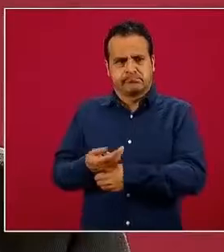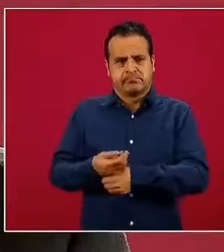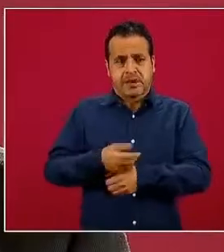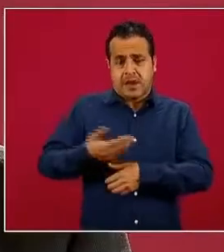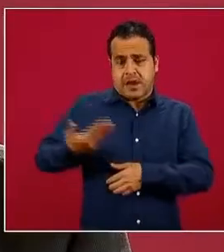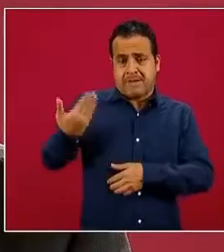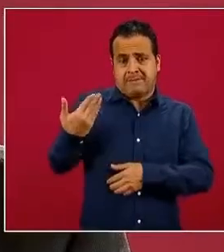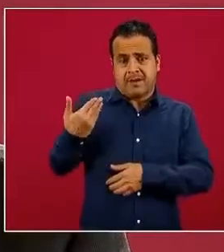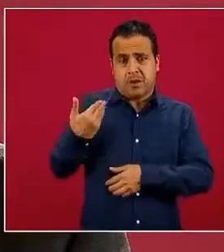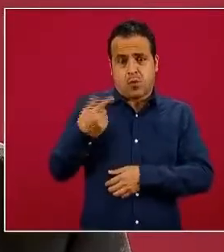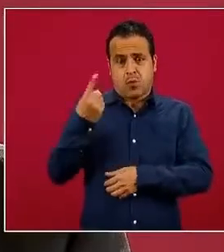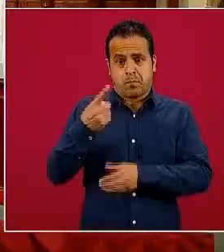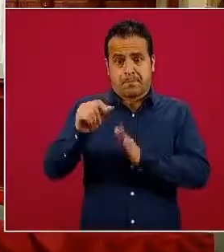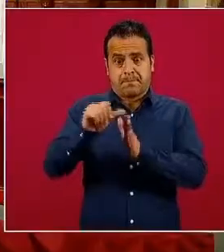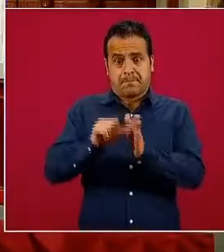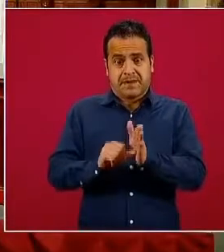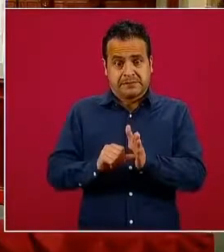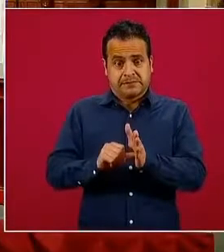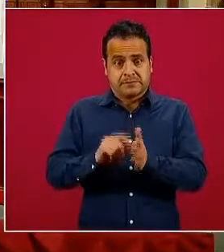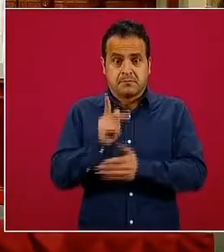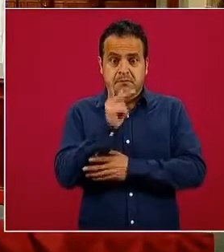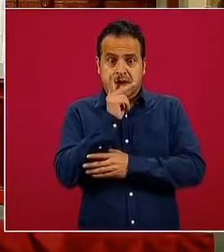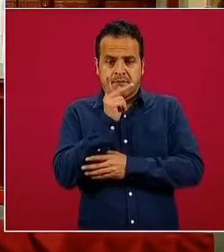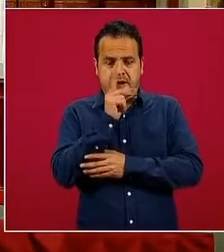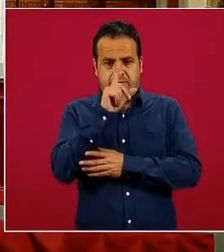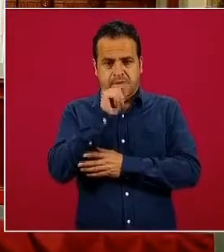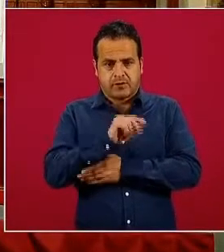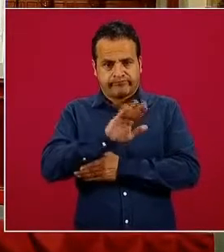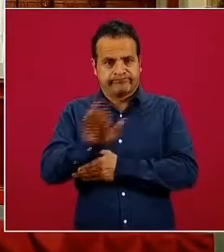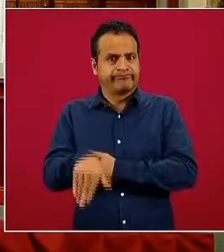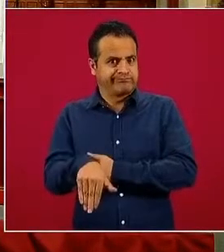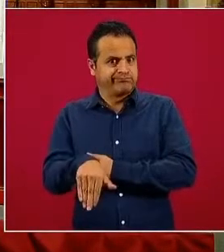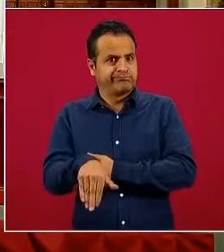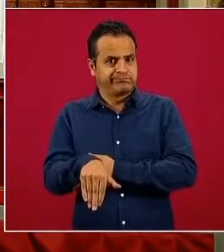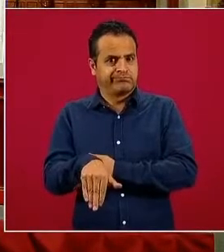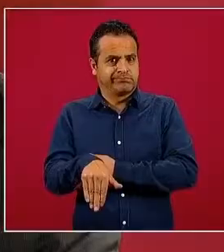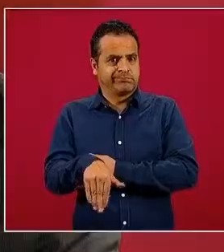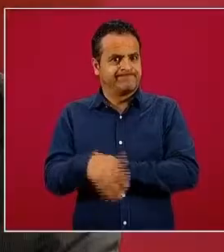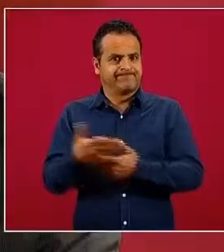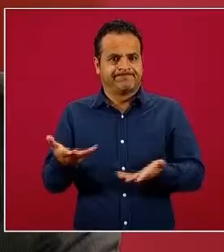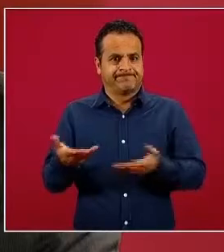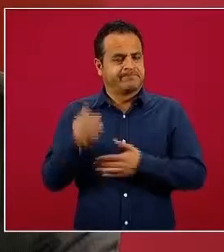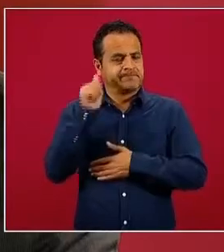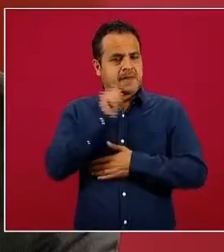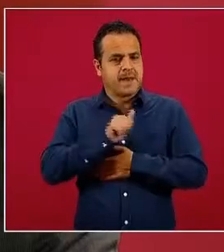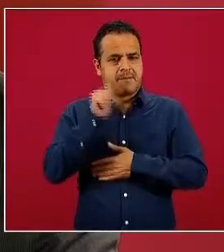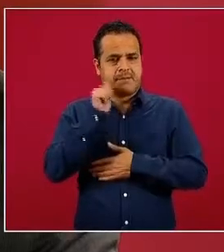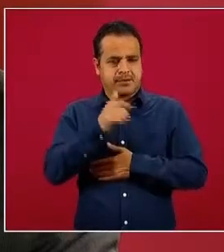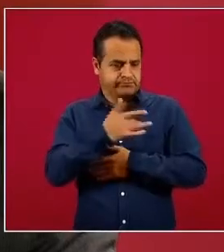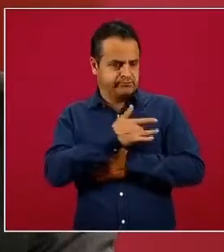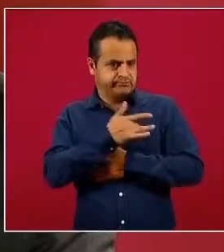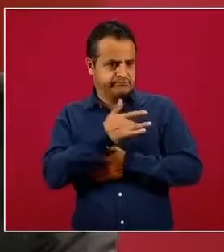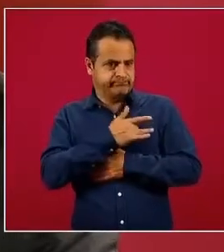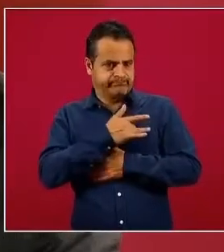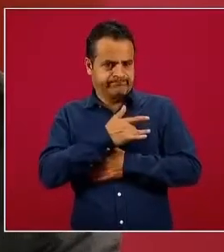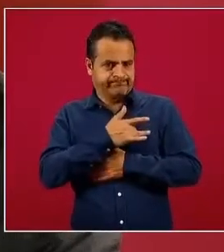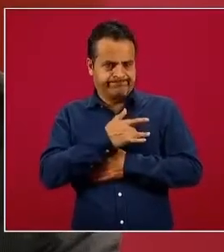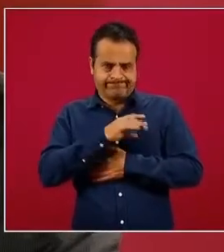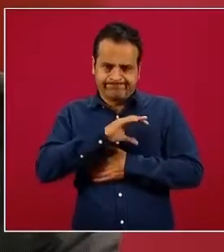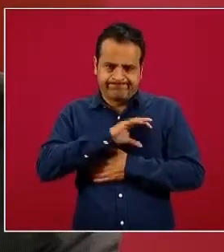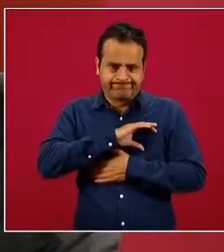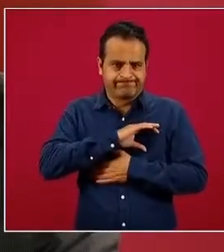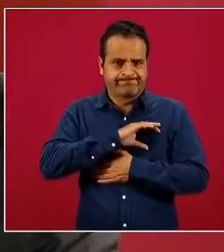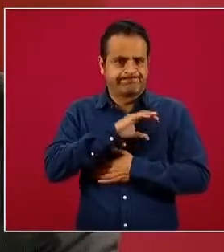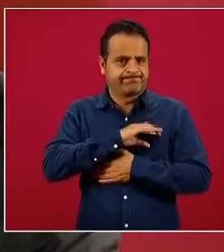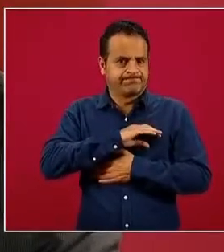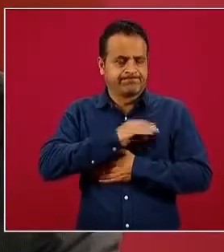un mes. Y siempre hay que tocar con el corazón, con el afecto y con absoluto